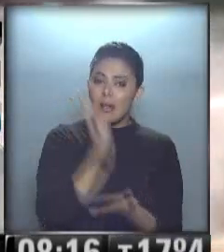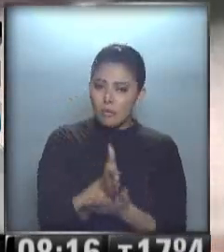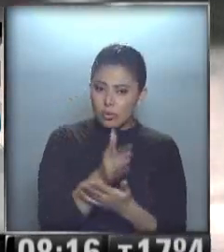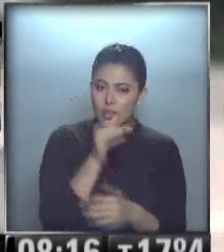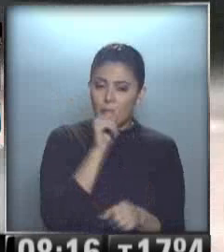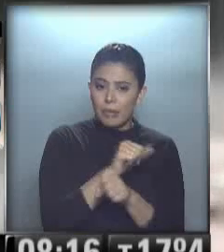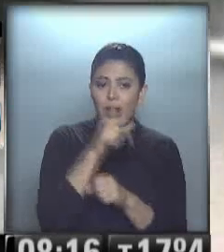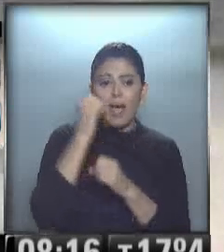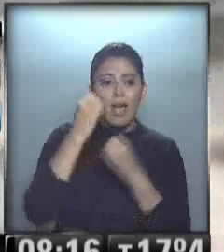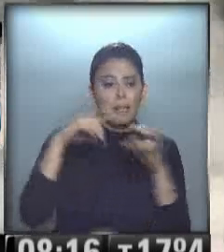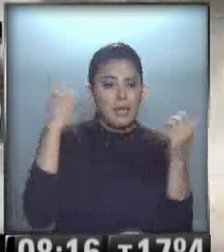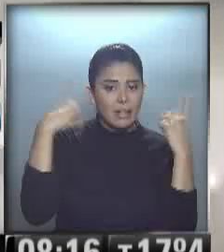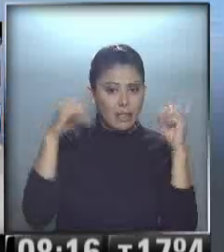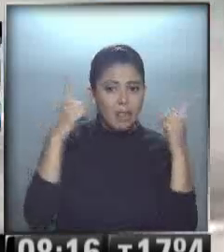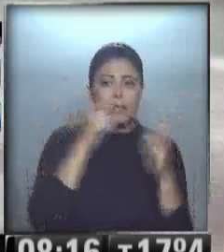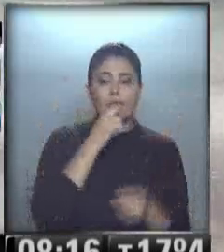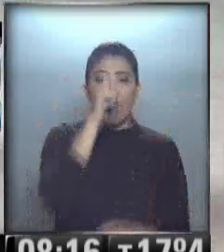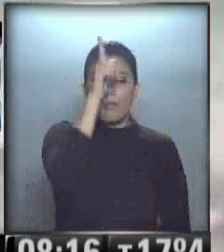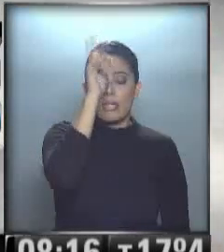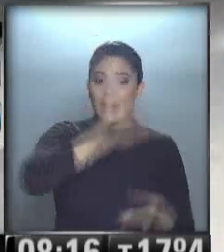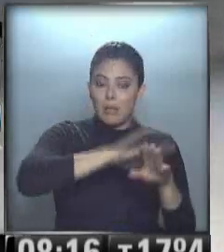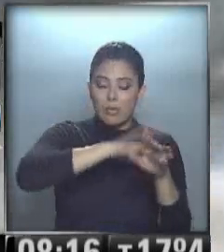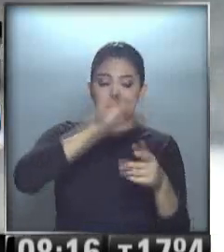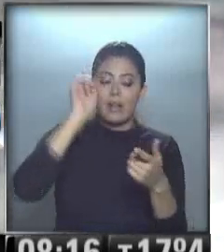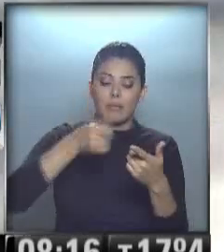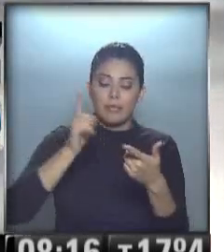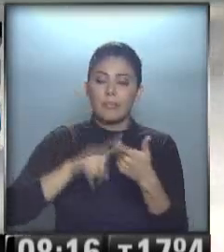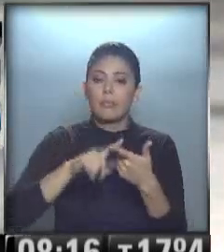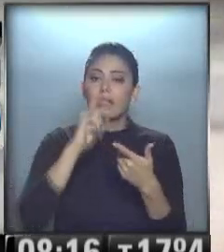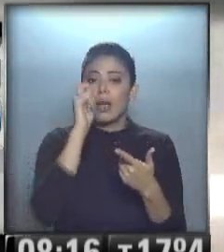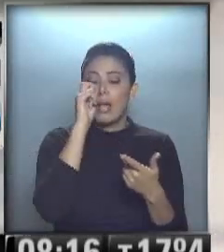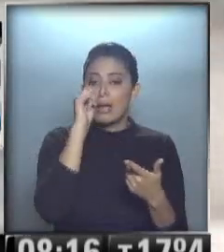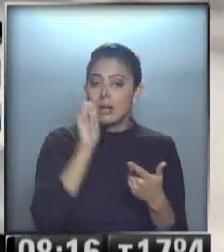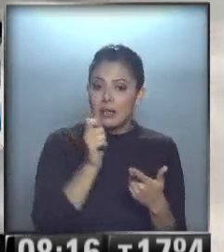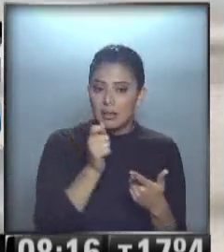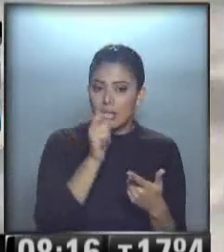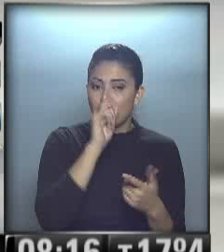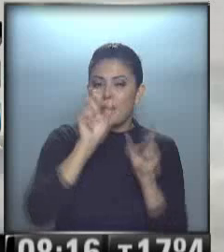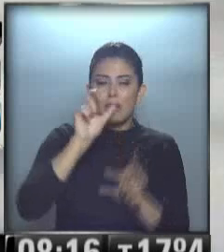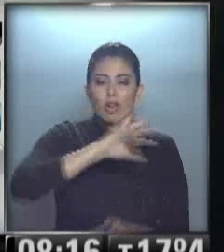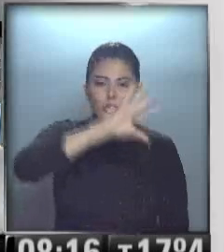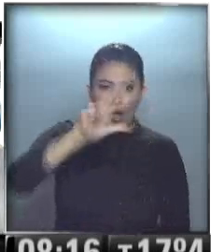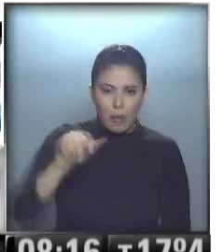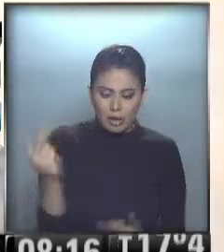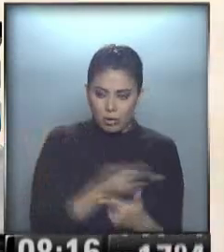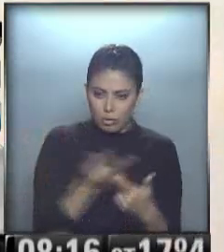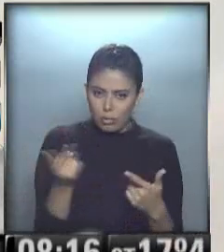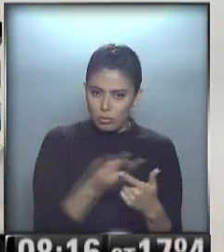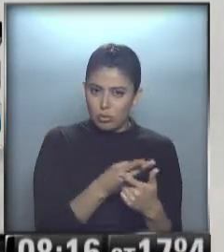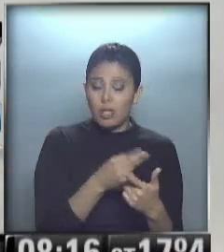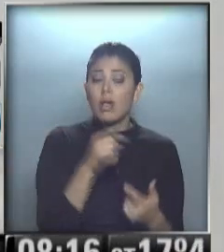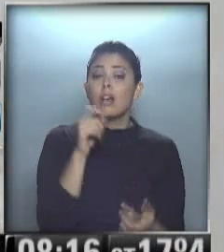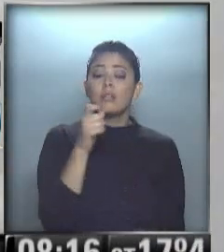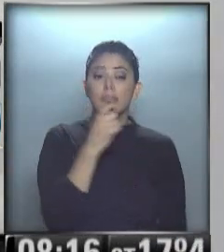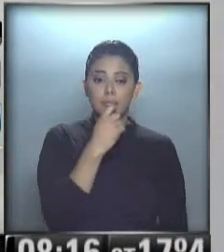ámbitos, ya sea en el ámbito de la responsabilidad de los policías como en el ámbito de quienes se cometieron saqueos, ¿no es cierto? Ahora, con